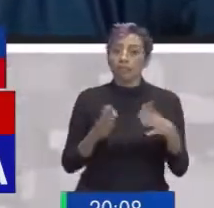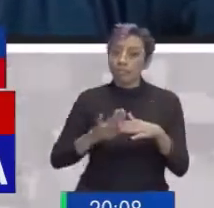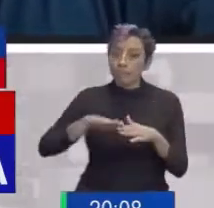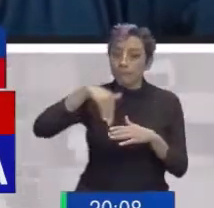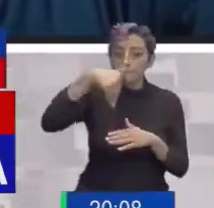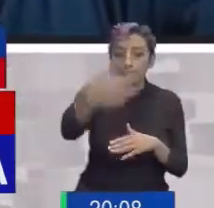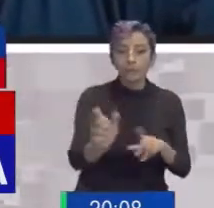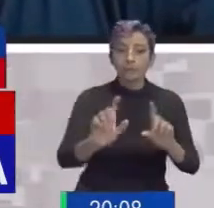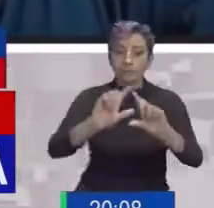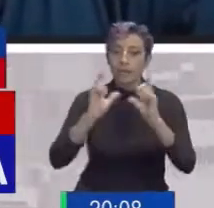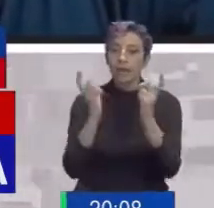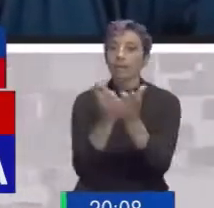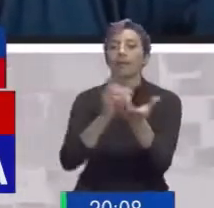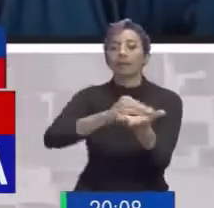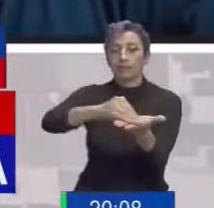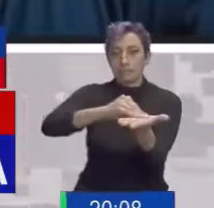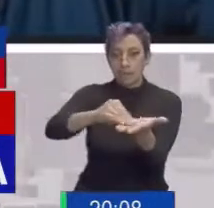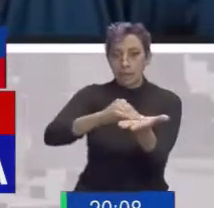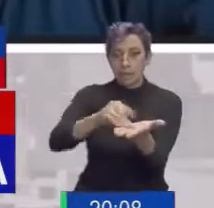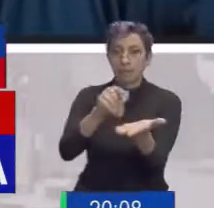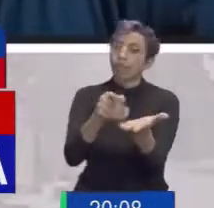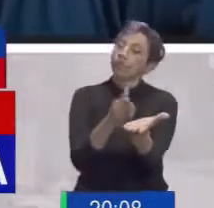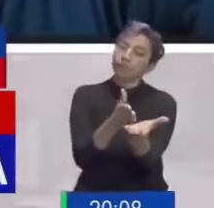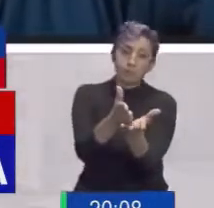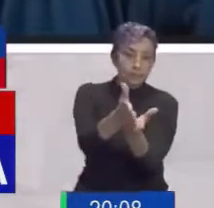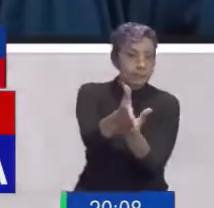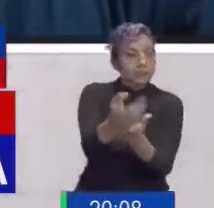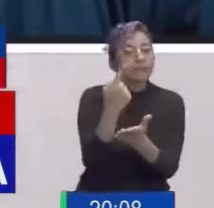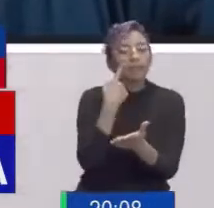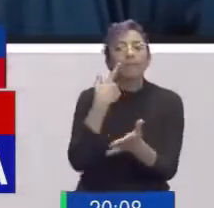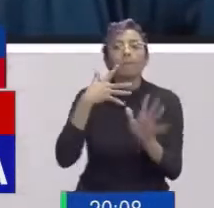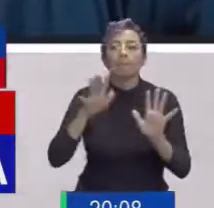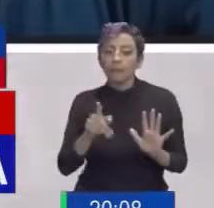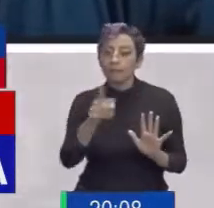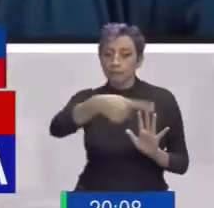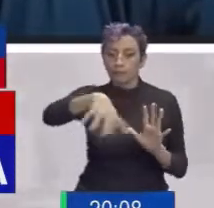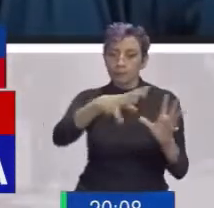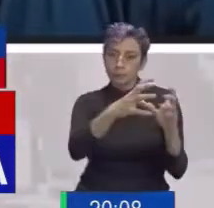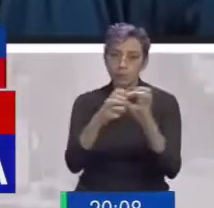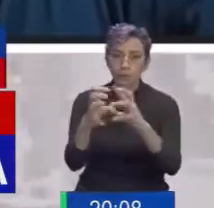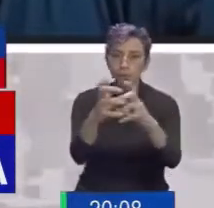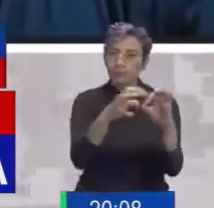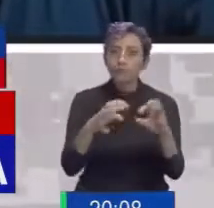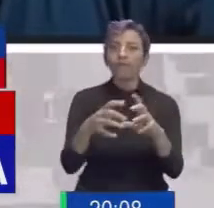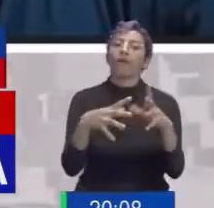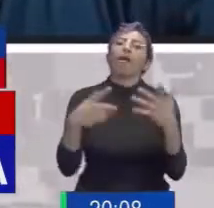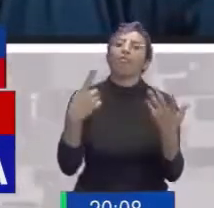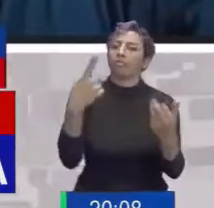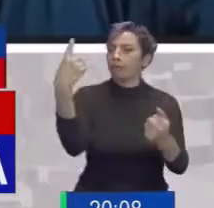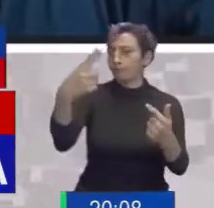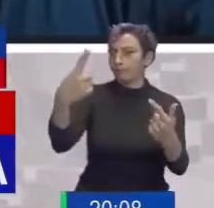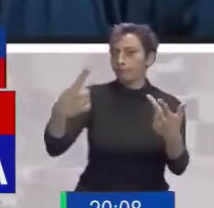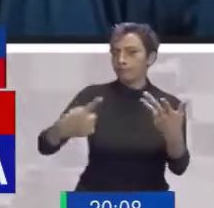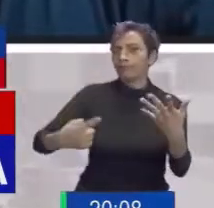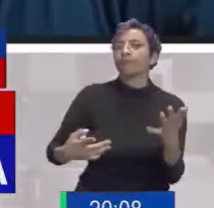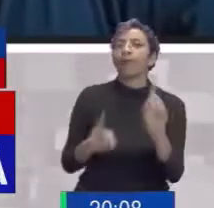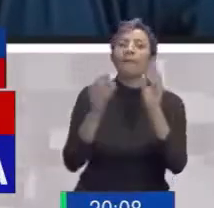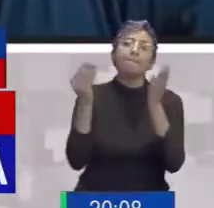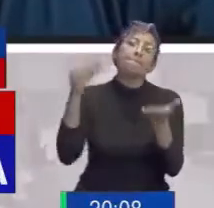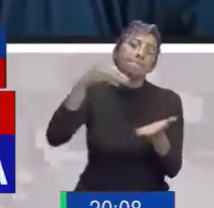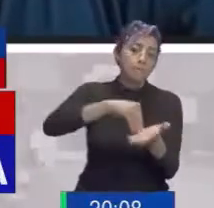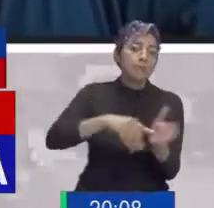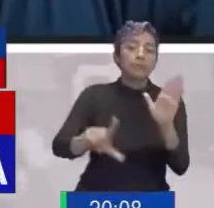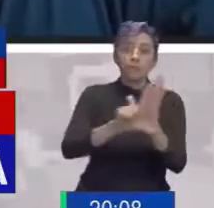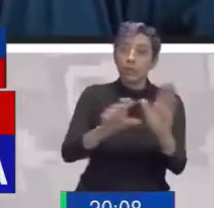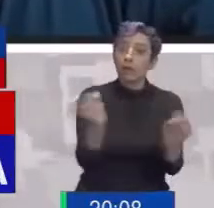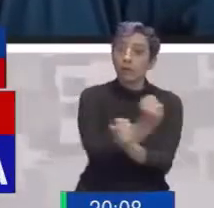en los procesos, pero bueno, falta la reglamentación, la promulgación y después que cada provincia adhiera. Claro. Lo